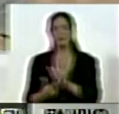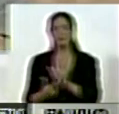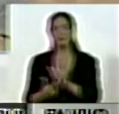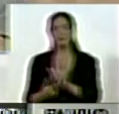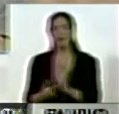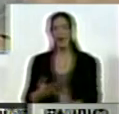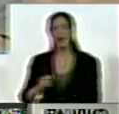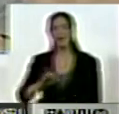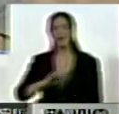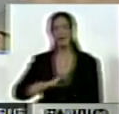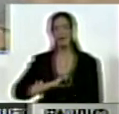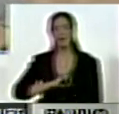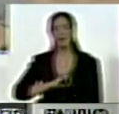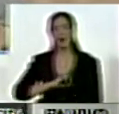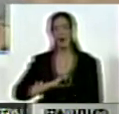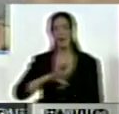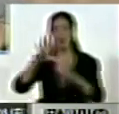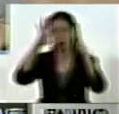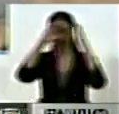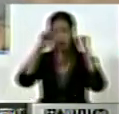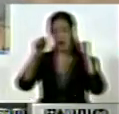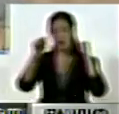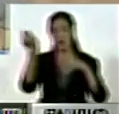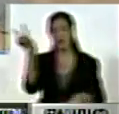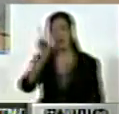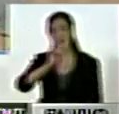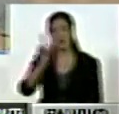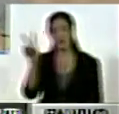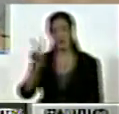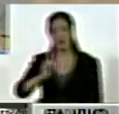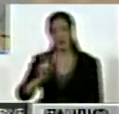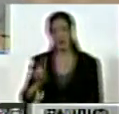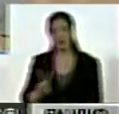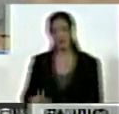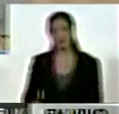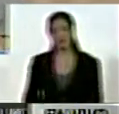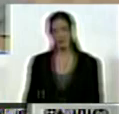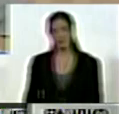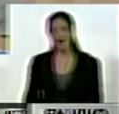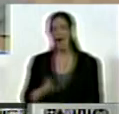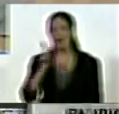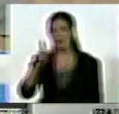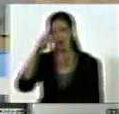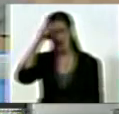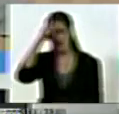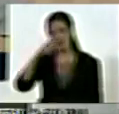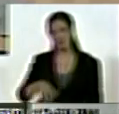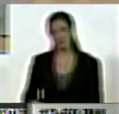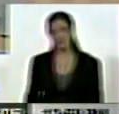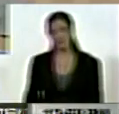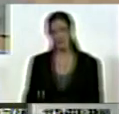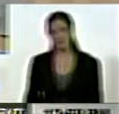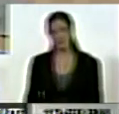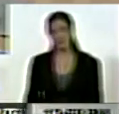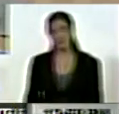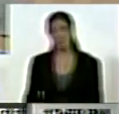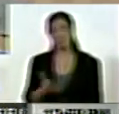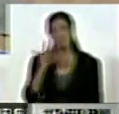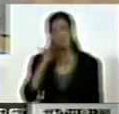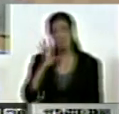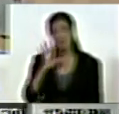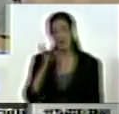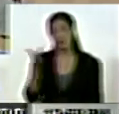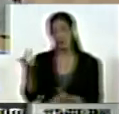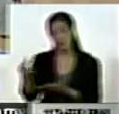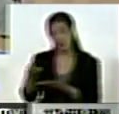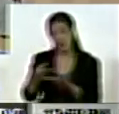usurpando la identidad del embajador de la República Bolivariana de Venezuela en Irak y pretendió sacar el